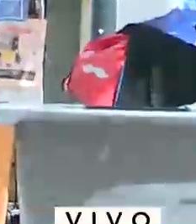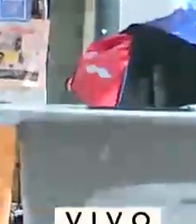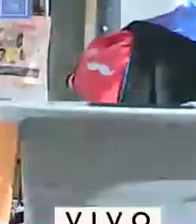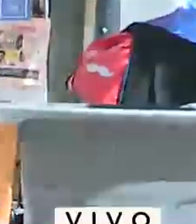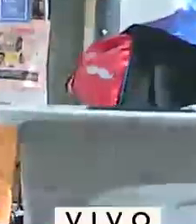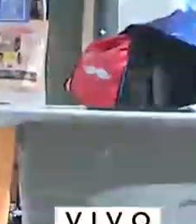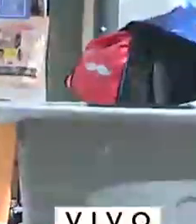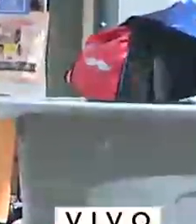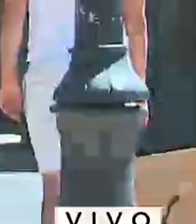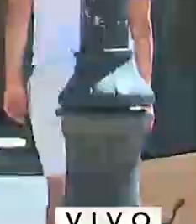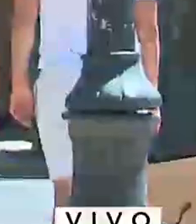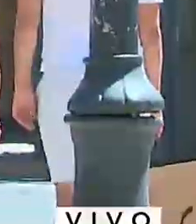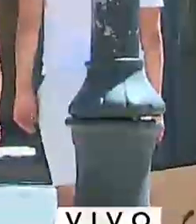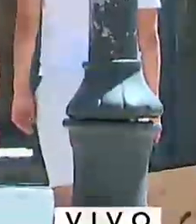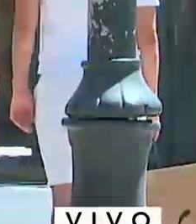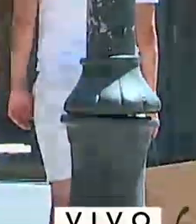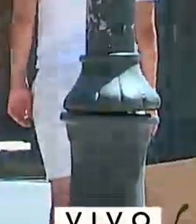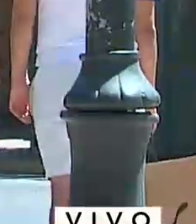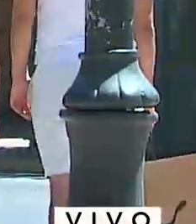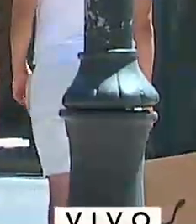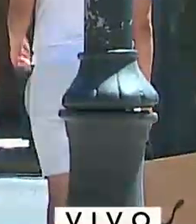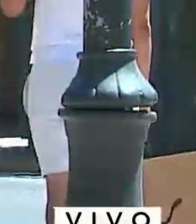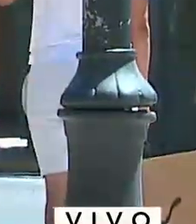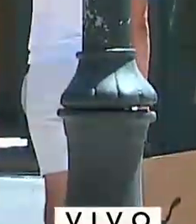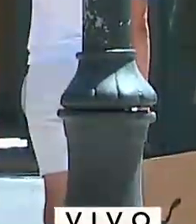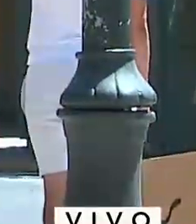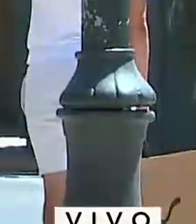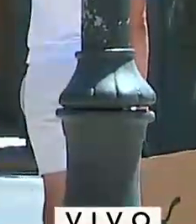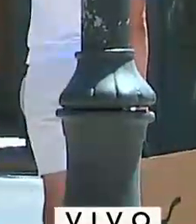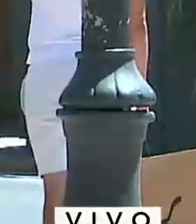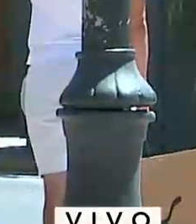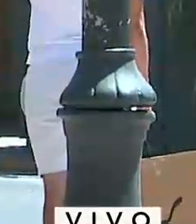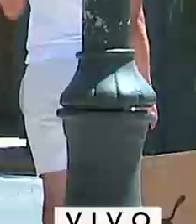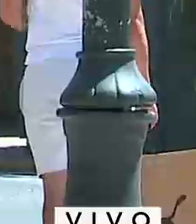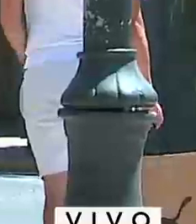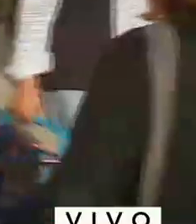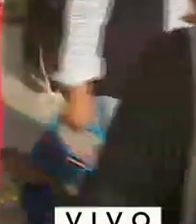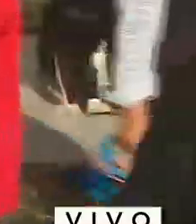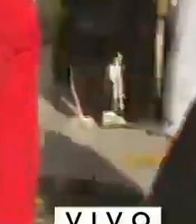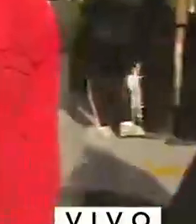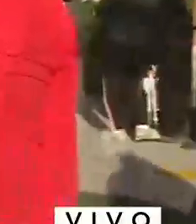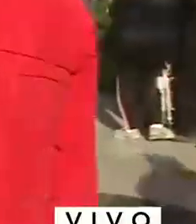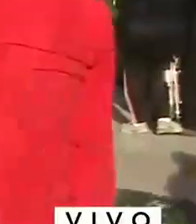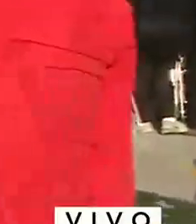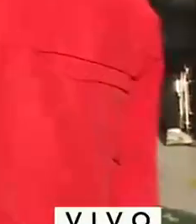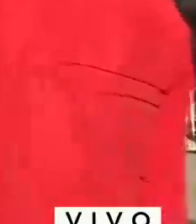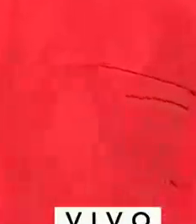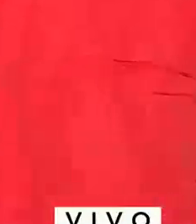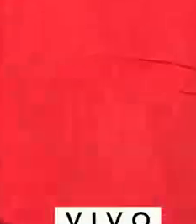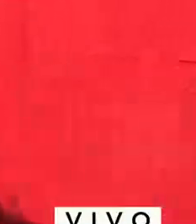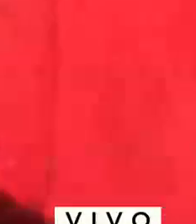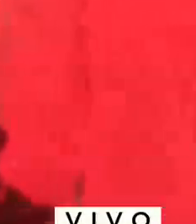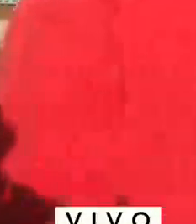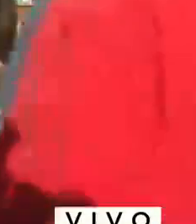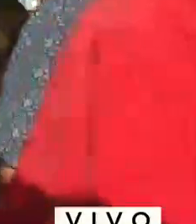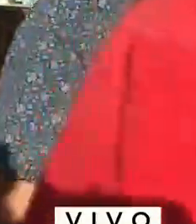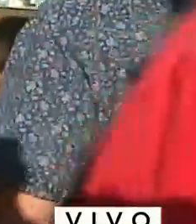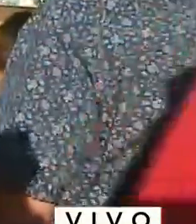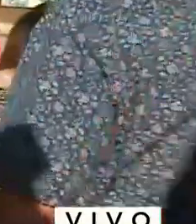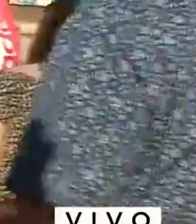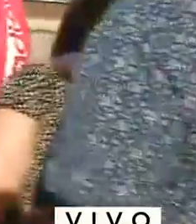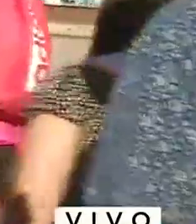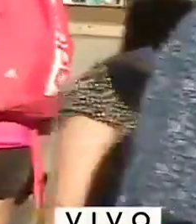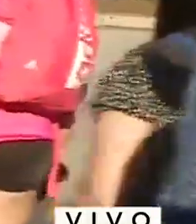las medidas tomadas que tienen que ver con regiones, con algunos toques de queda, por ejemplo, en la